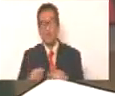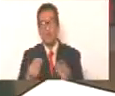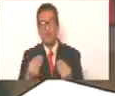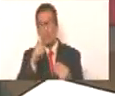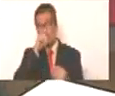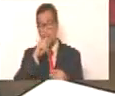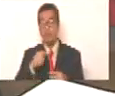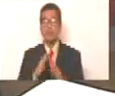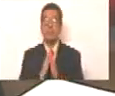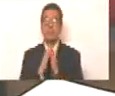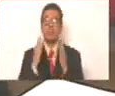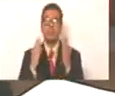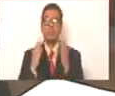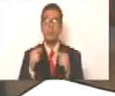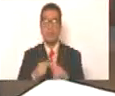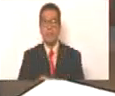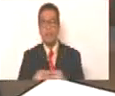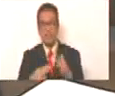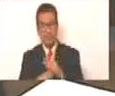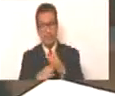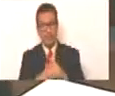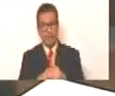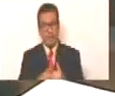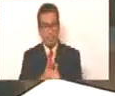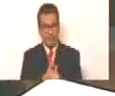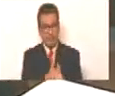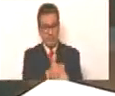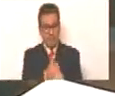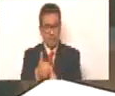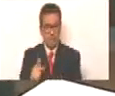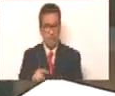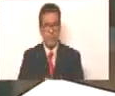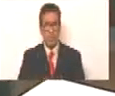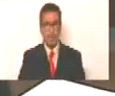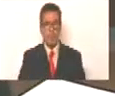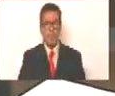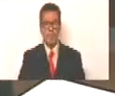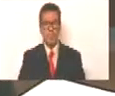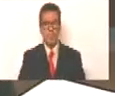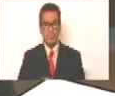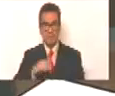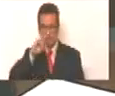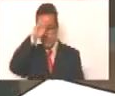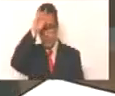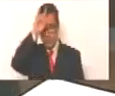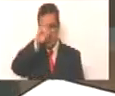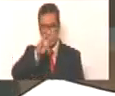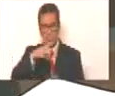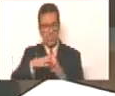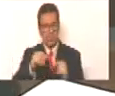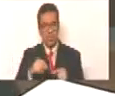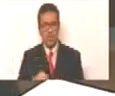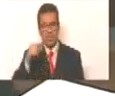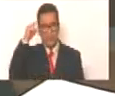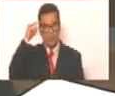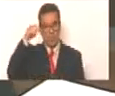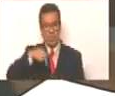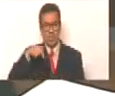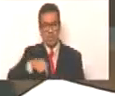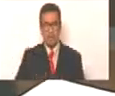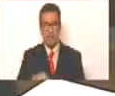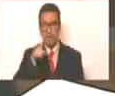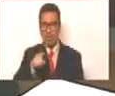de resistencia, de persecución, de satanización, hoy este